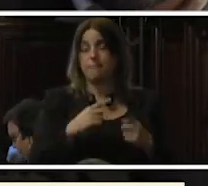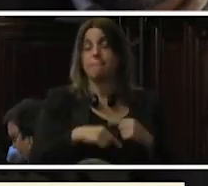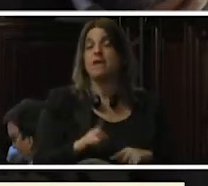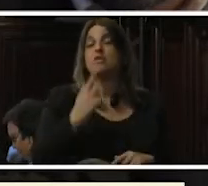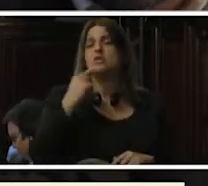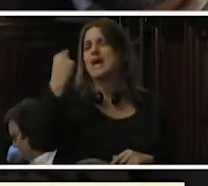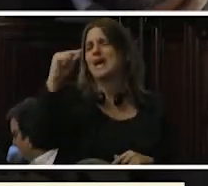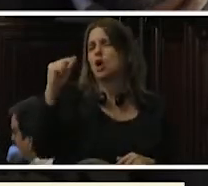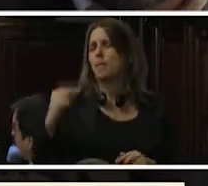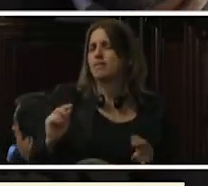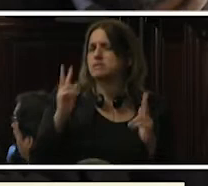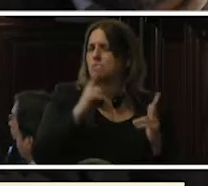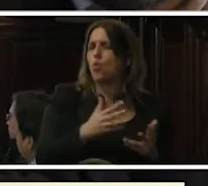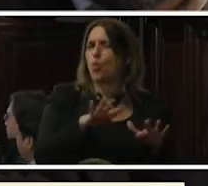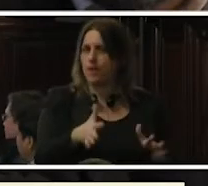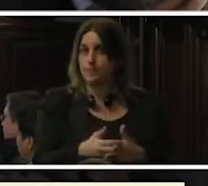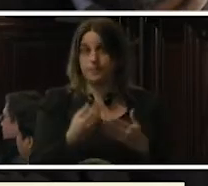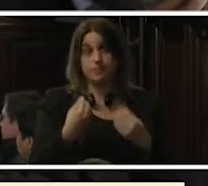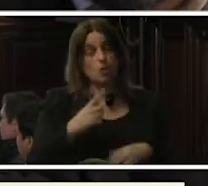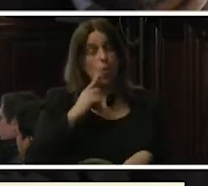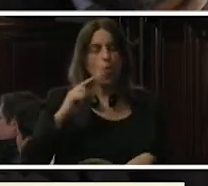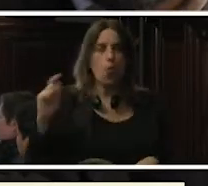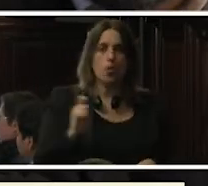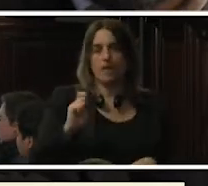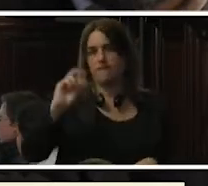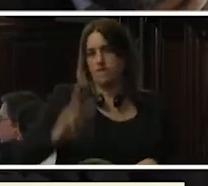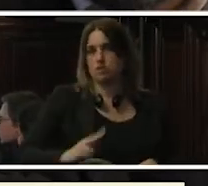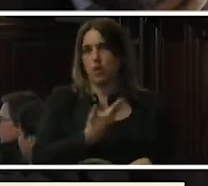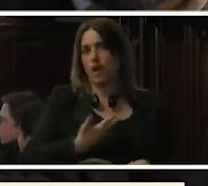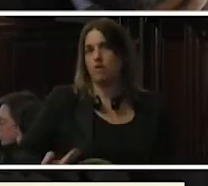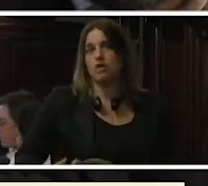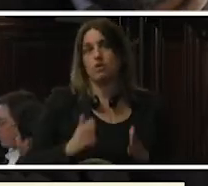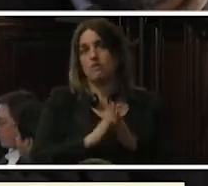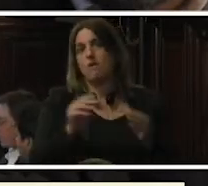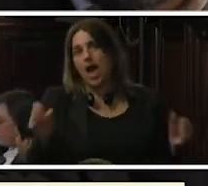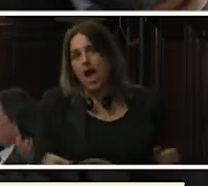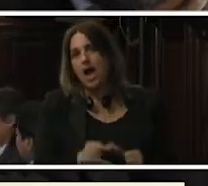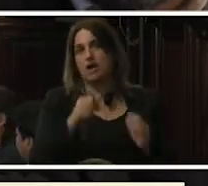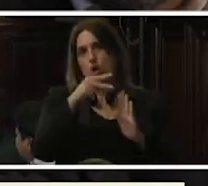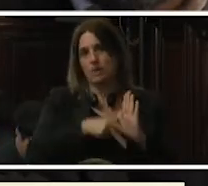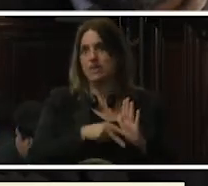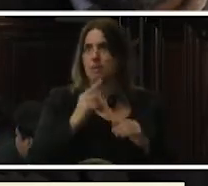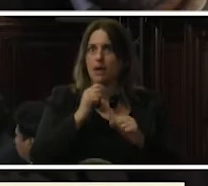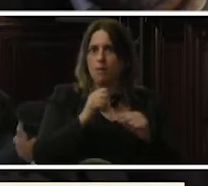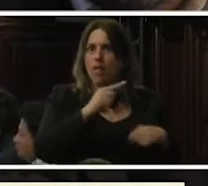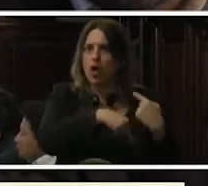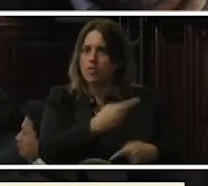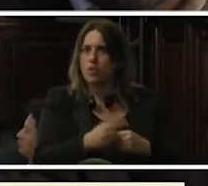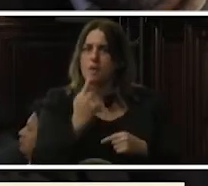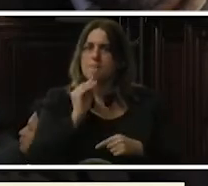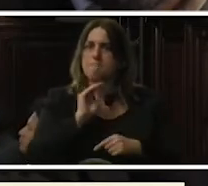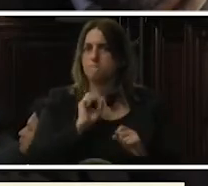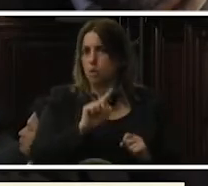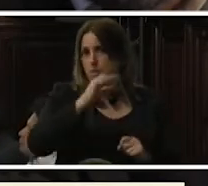Recomendaciones. Es urgente que el Estado venezolano adopte medidas de protección que permitan la sobrevivencia física y cultural de